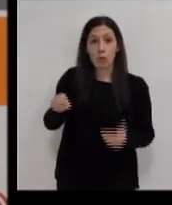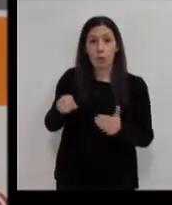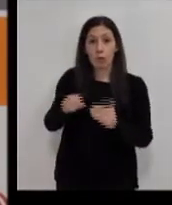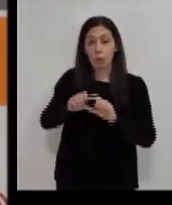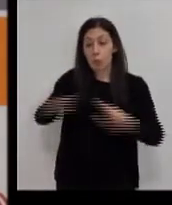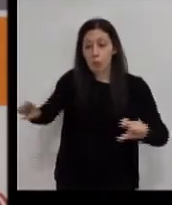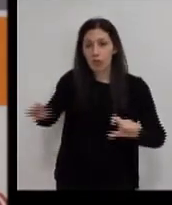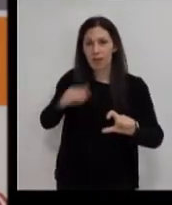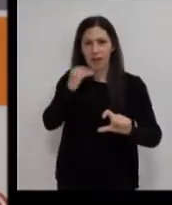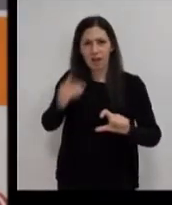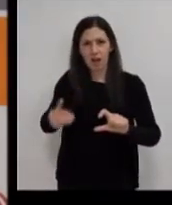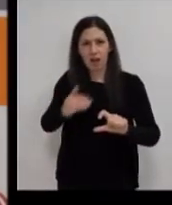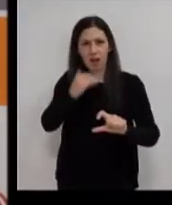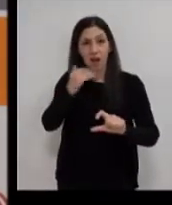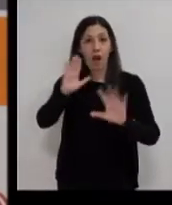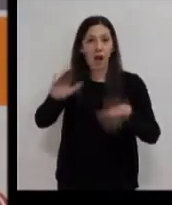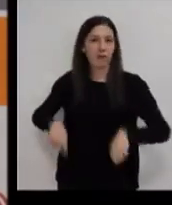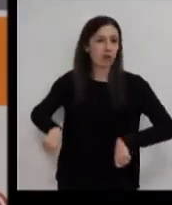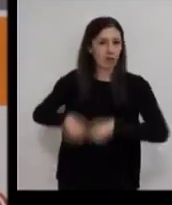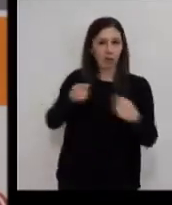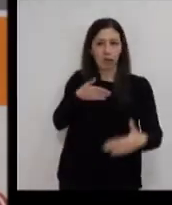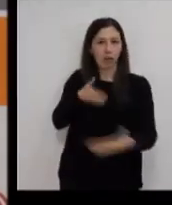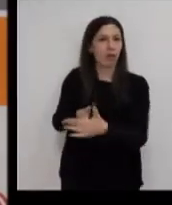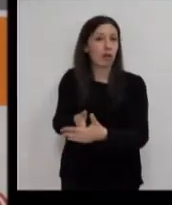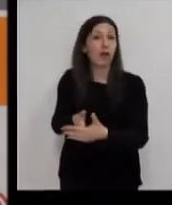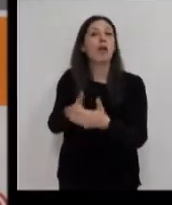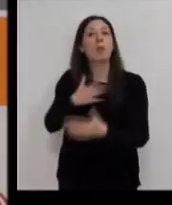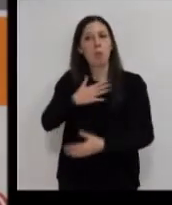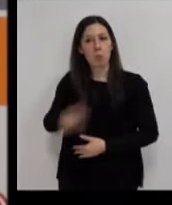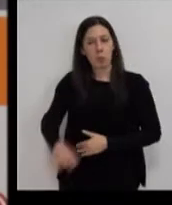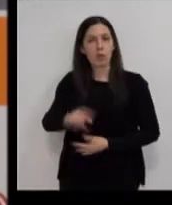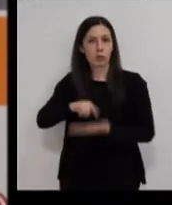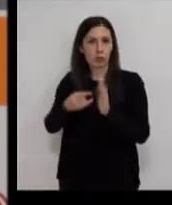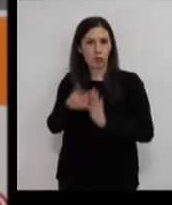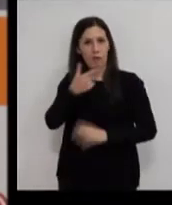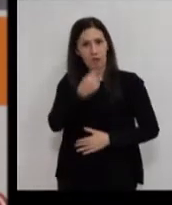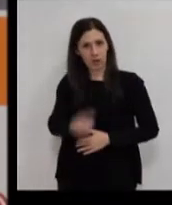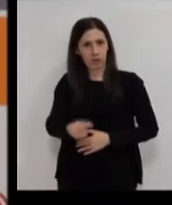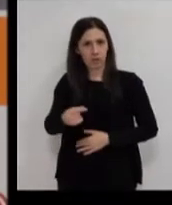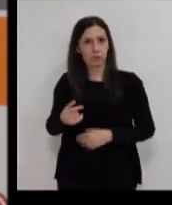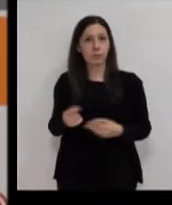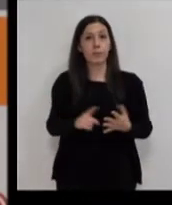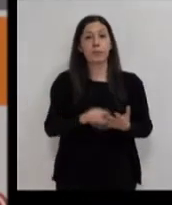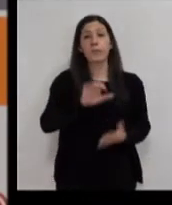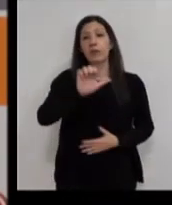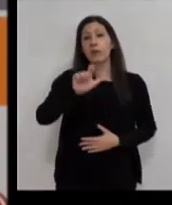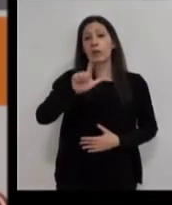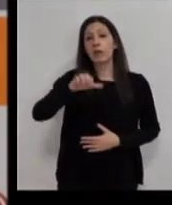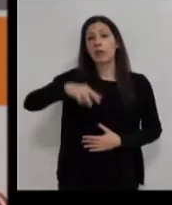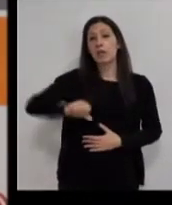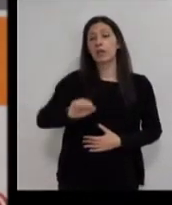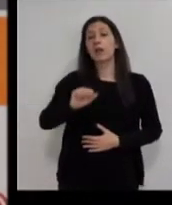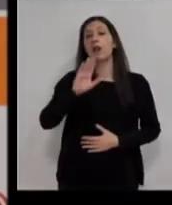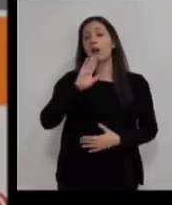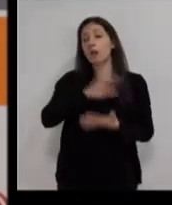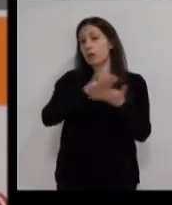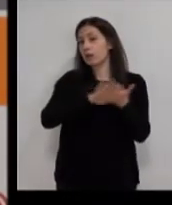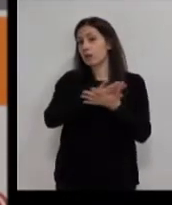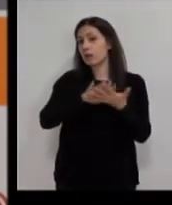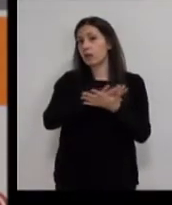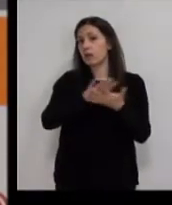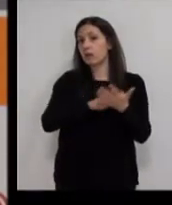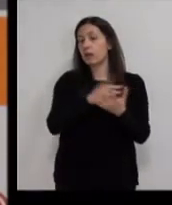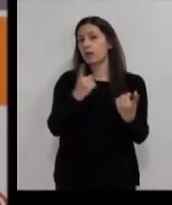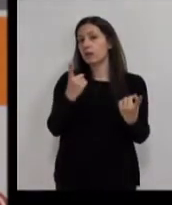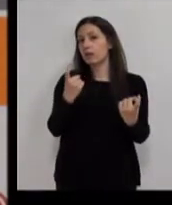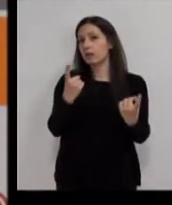pequeño escalón que te encuentras o borde rompe todo y a lo mejor tiene una solución fácil, ¿no?